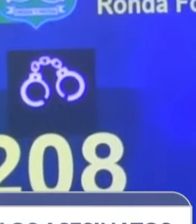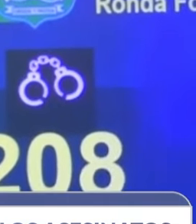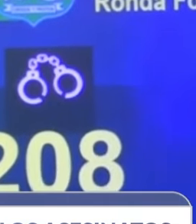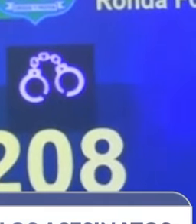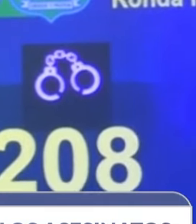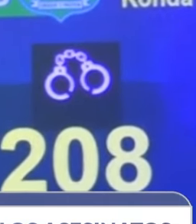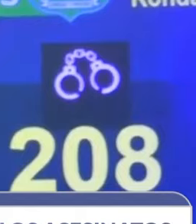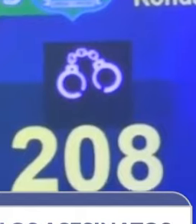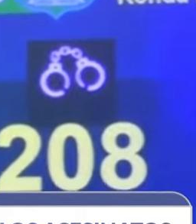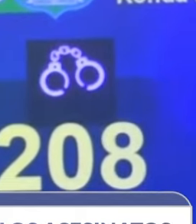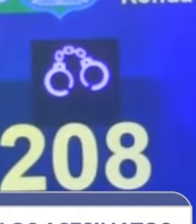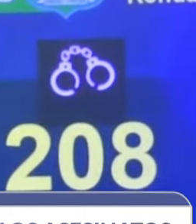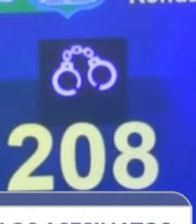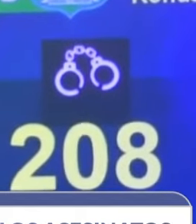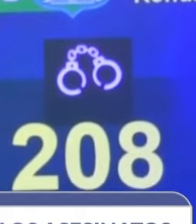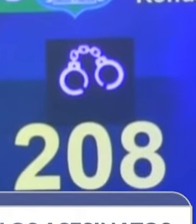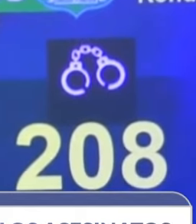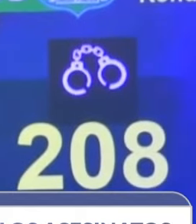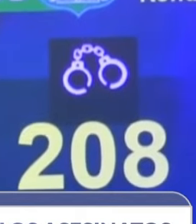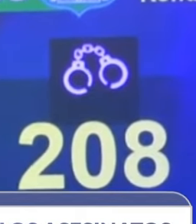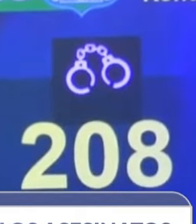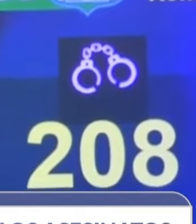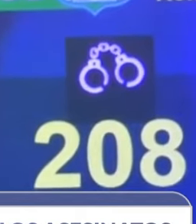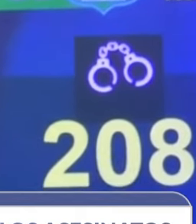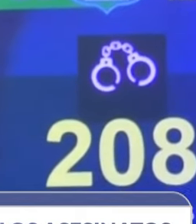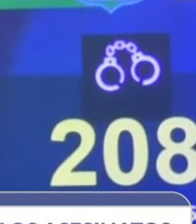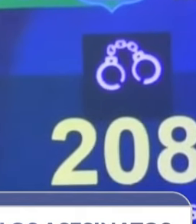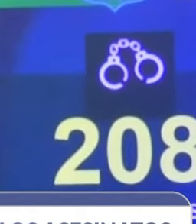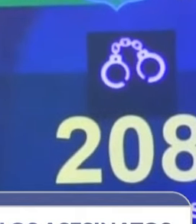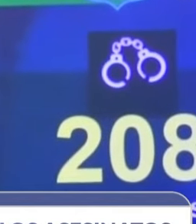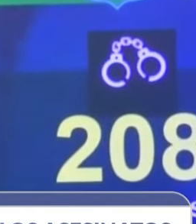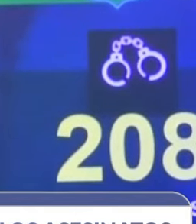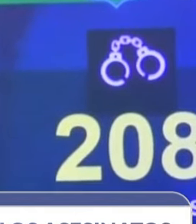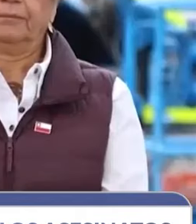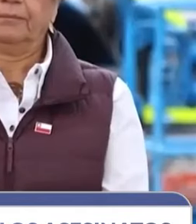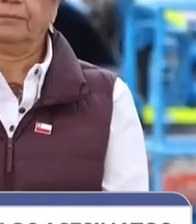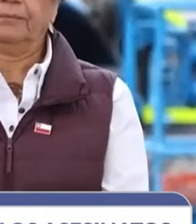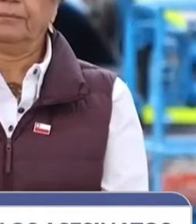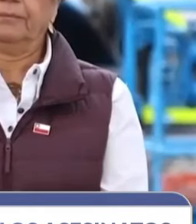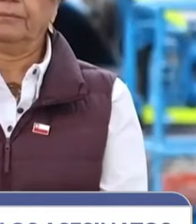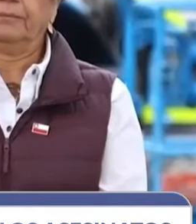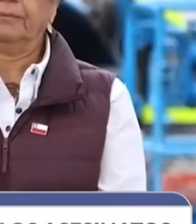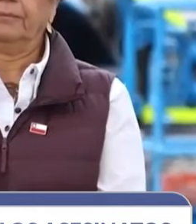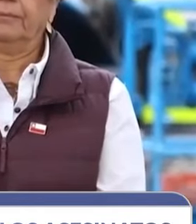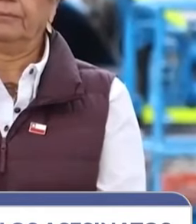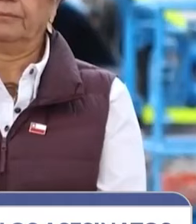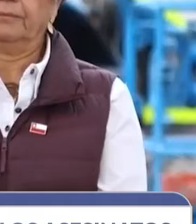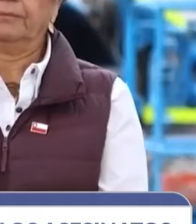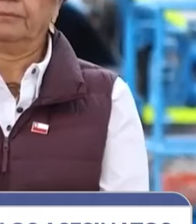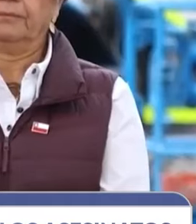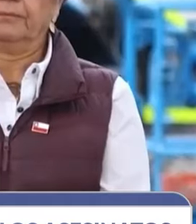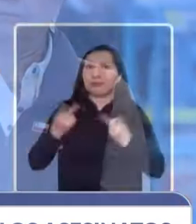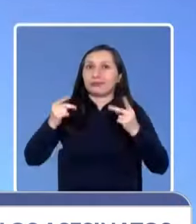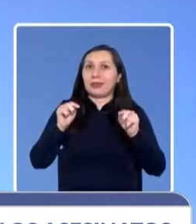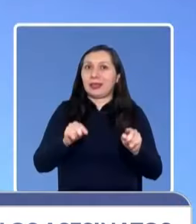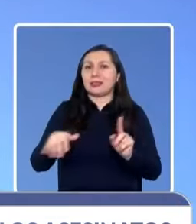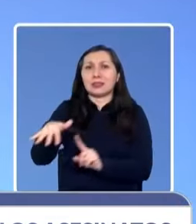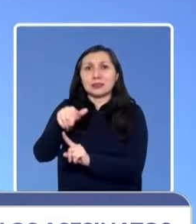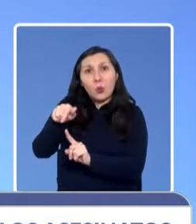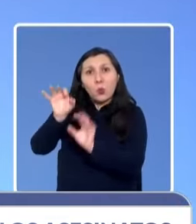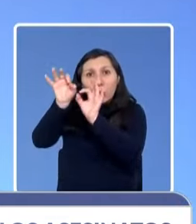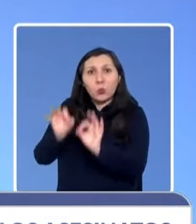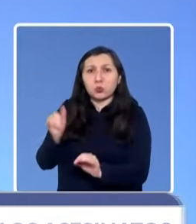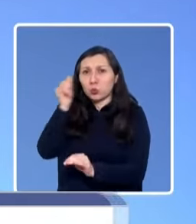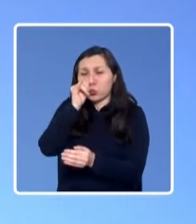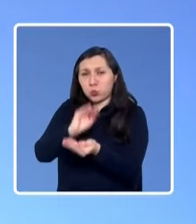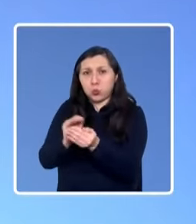atendido distinto es el análisis de datos comparativos los resultados las estadísticas para hacer análisis de la efectividad de